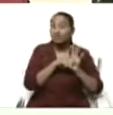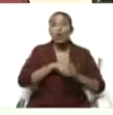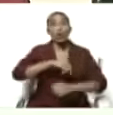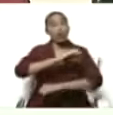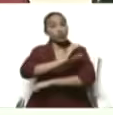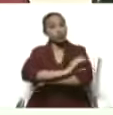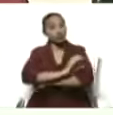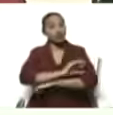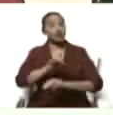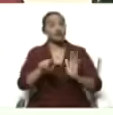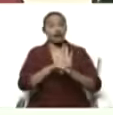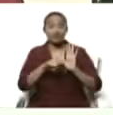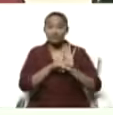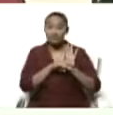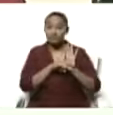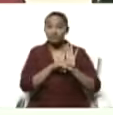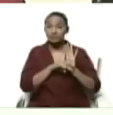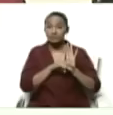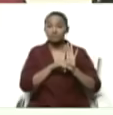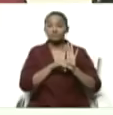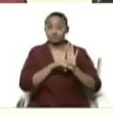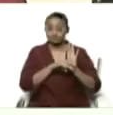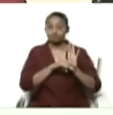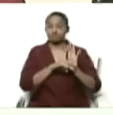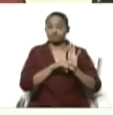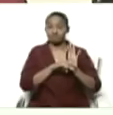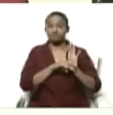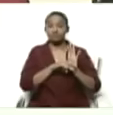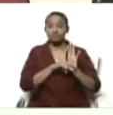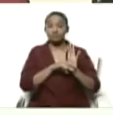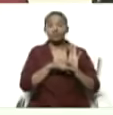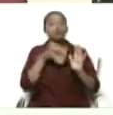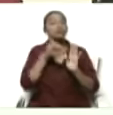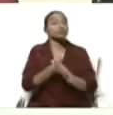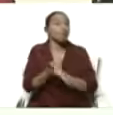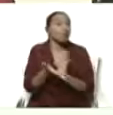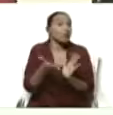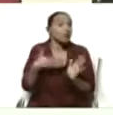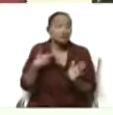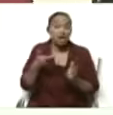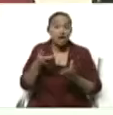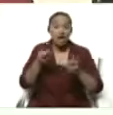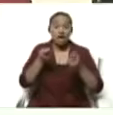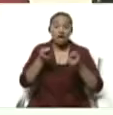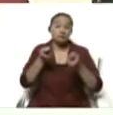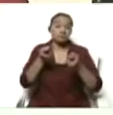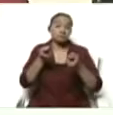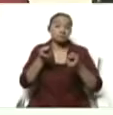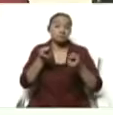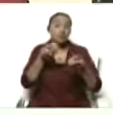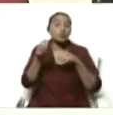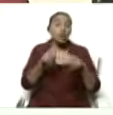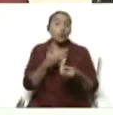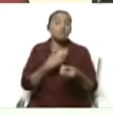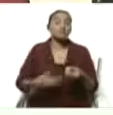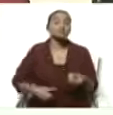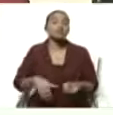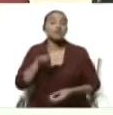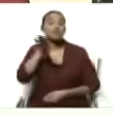un país o que quiere dirigir un país por la vía electoral o a un estado por la vía electoral